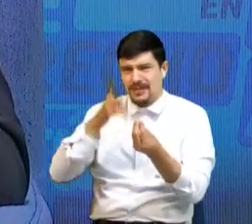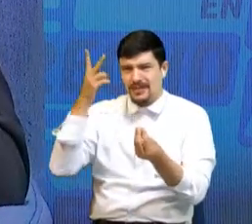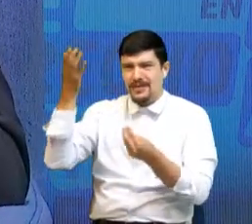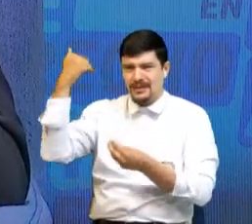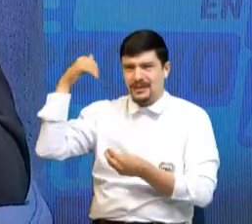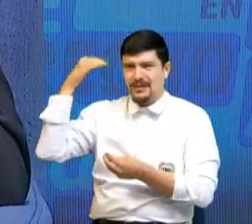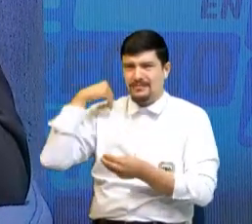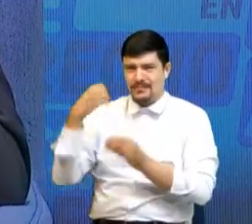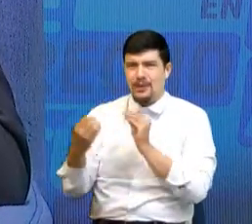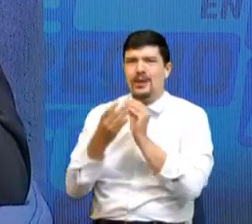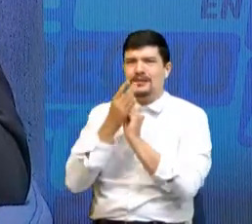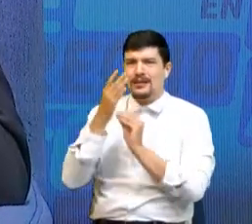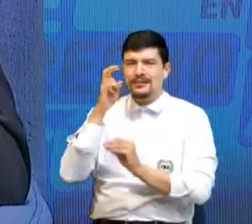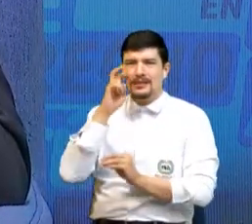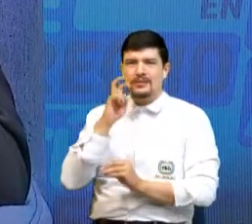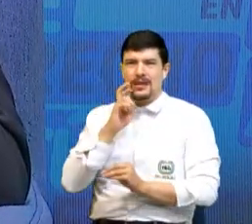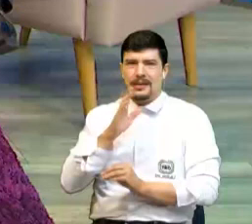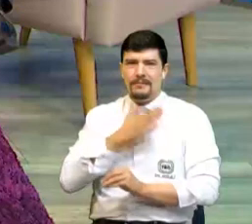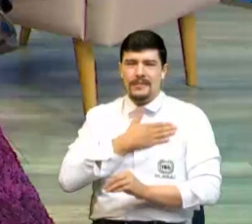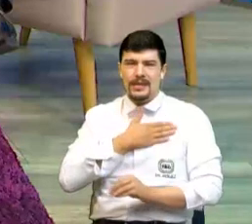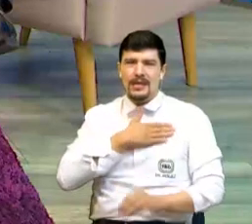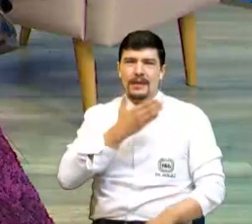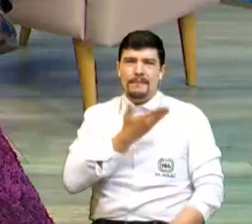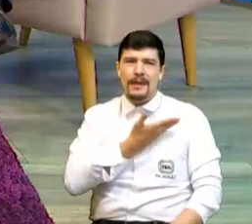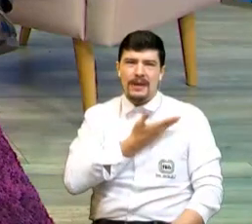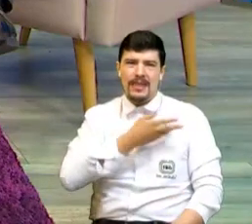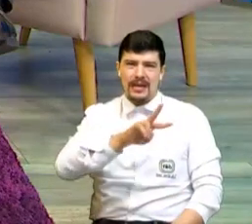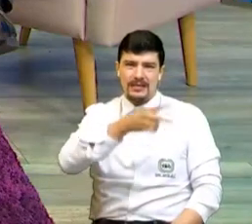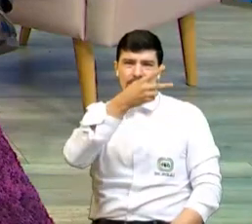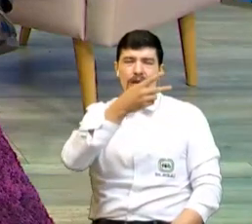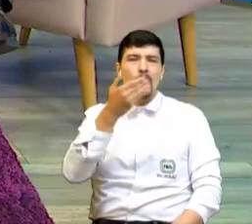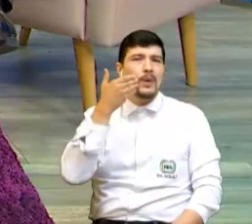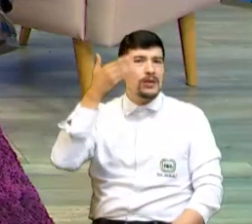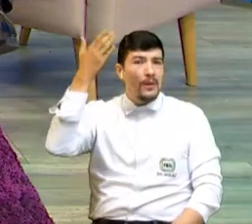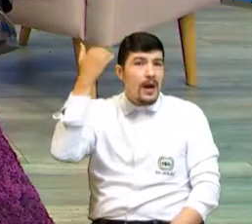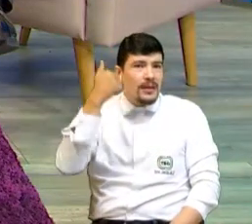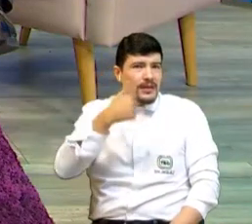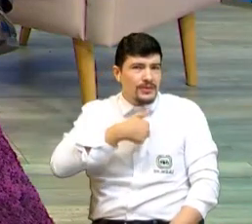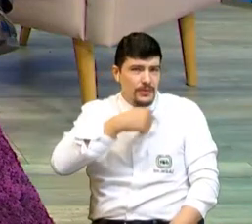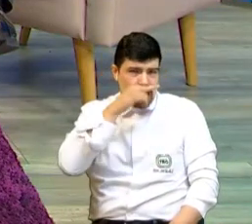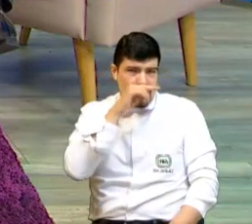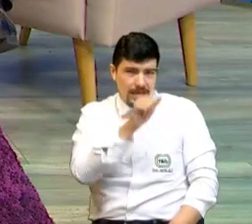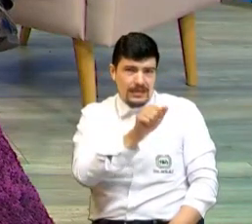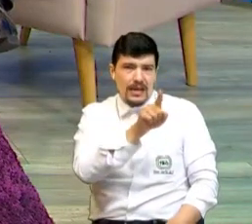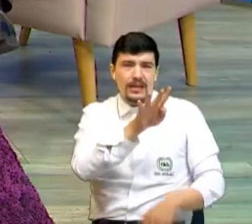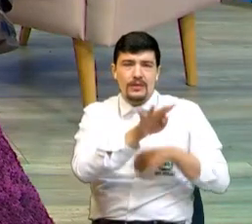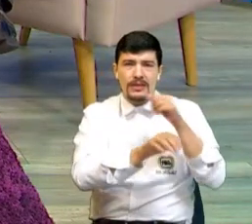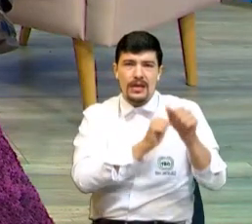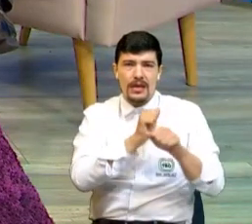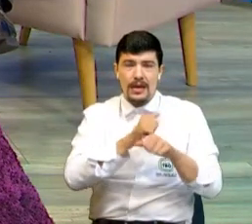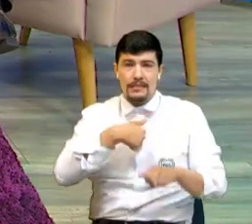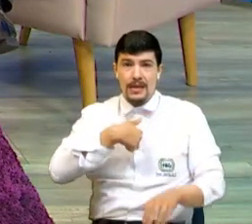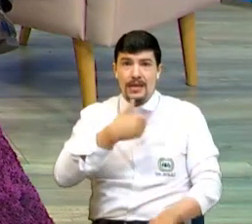fui víctima de mi madrastra. Uh-huh. Cuando era una niña de 14 años, mi madrastra me vendió.